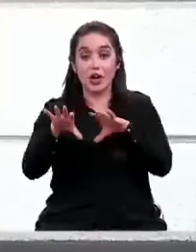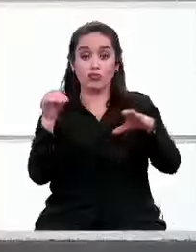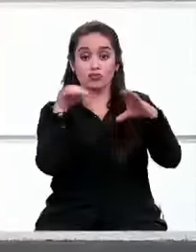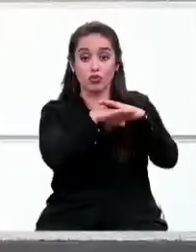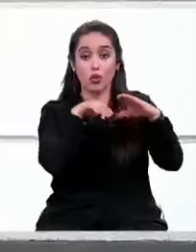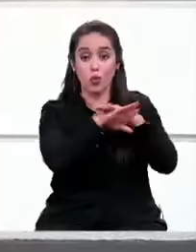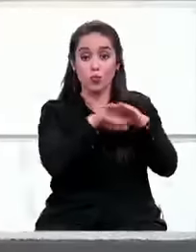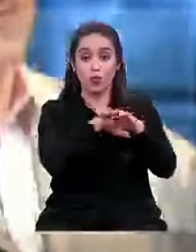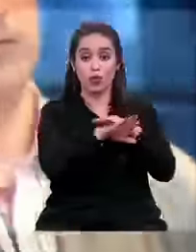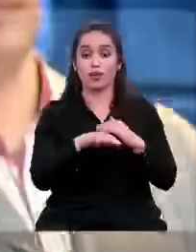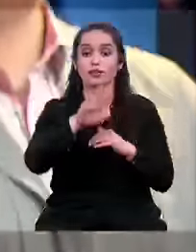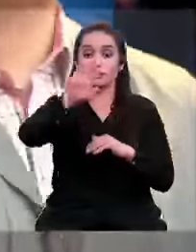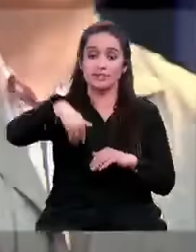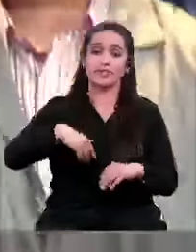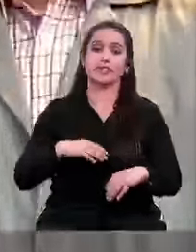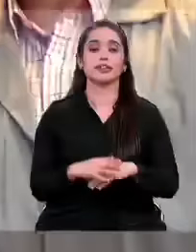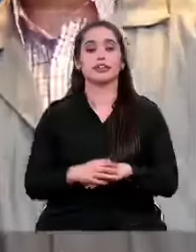jefe de bodega?